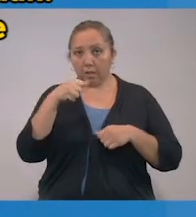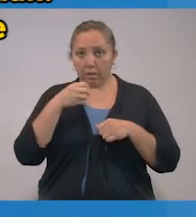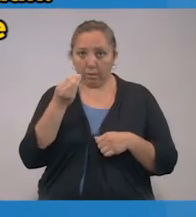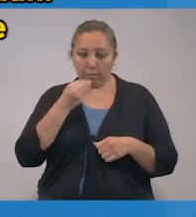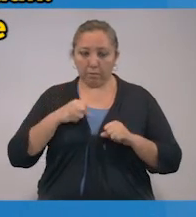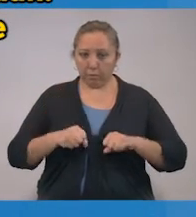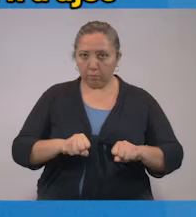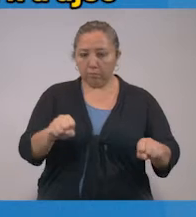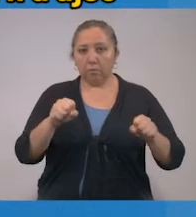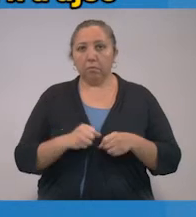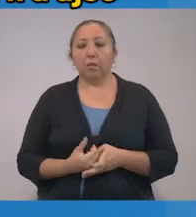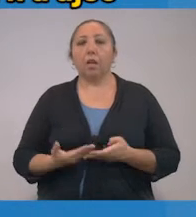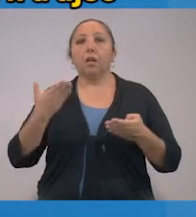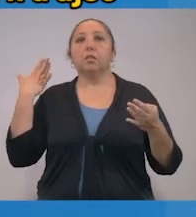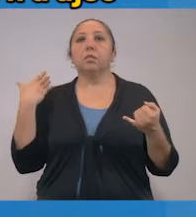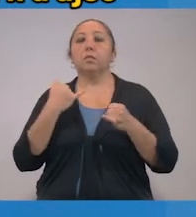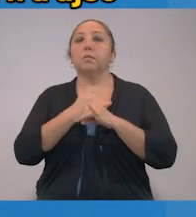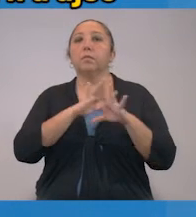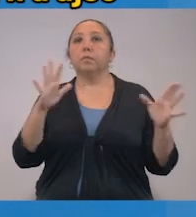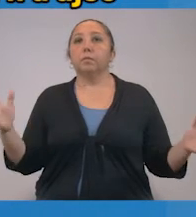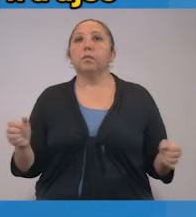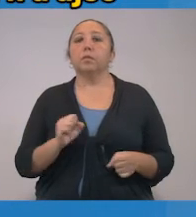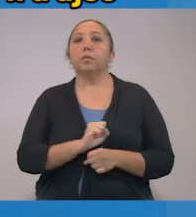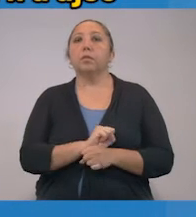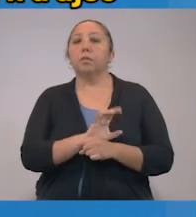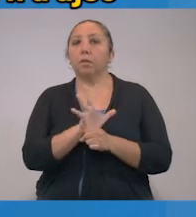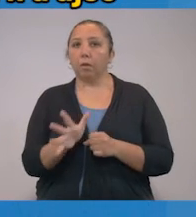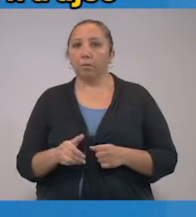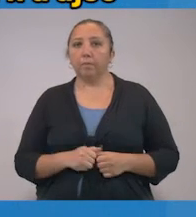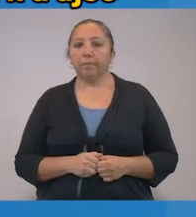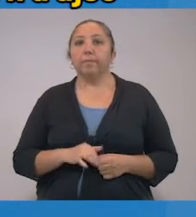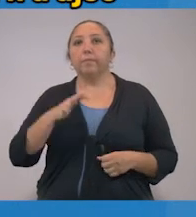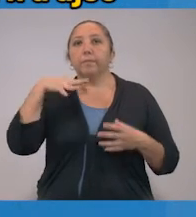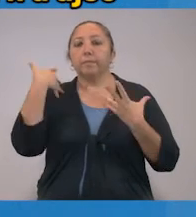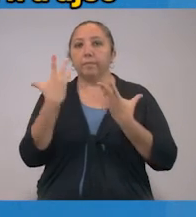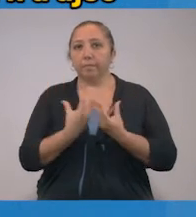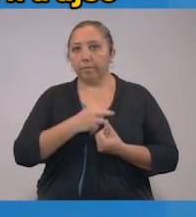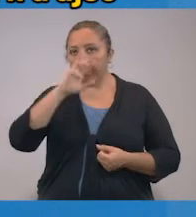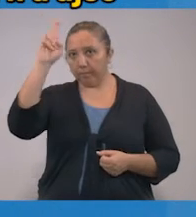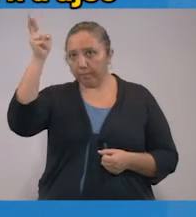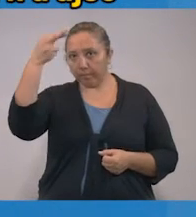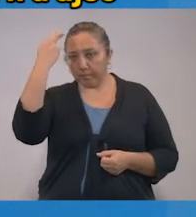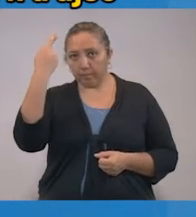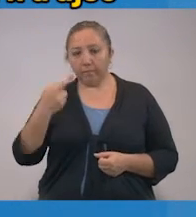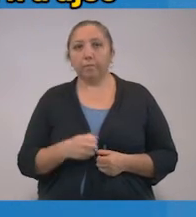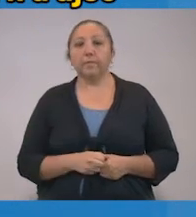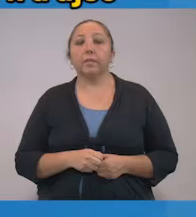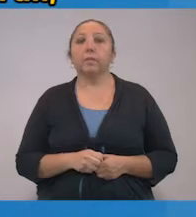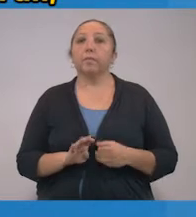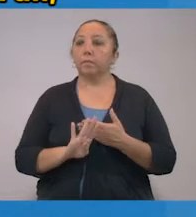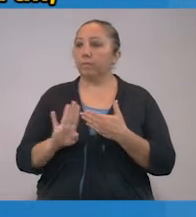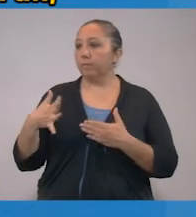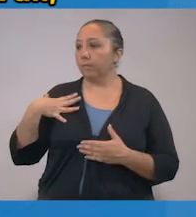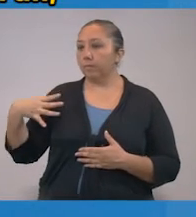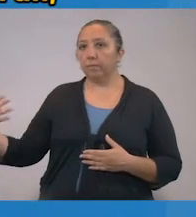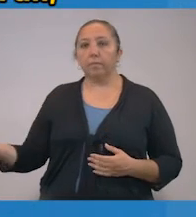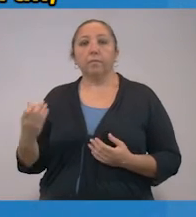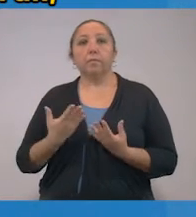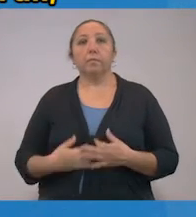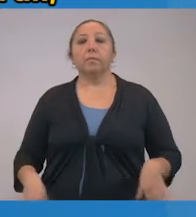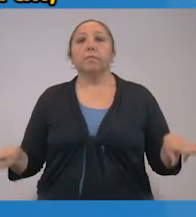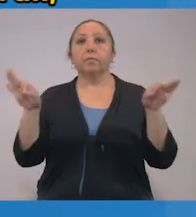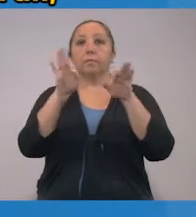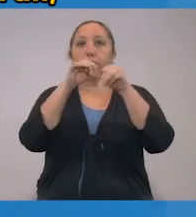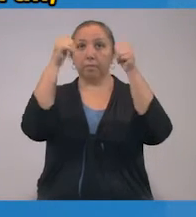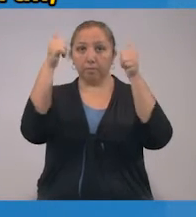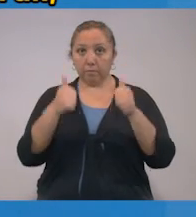alimentos. Antes de dar el parte diario relacionado con el COVID-19, queremos recordar las medidas para evitar contagios. Es indispensable